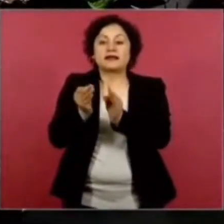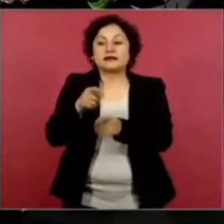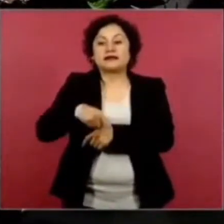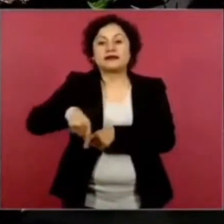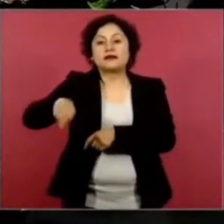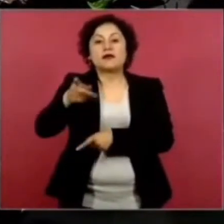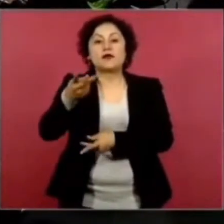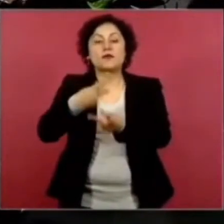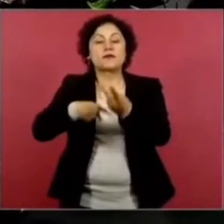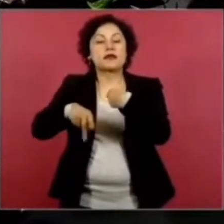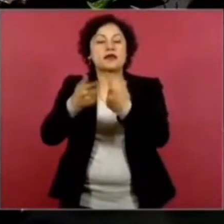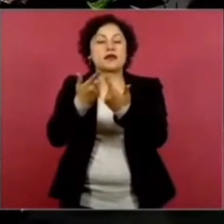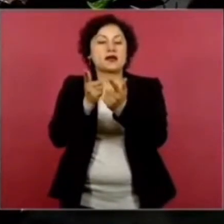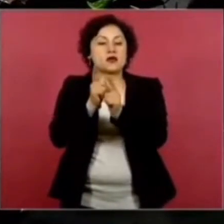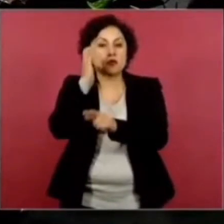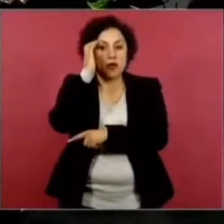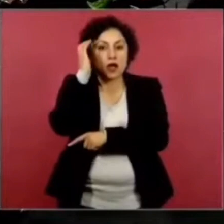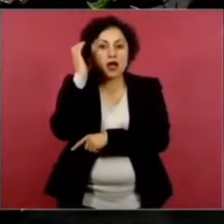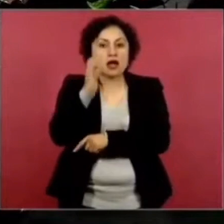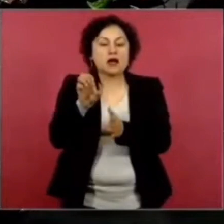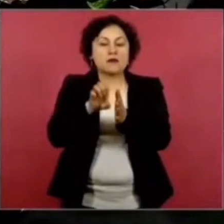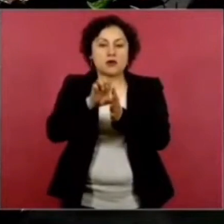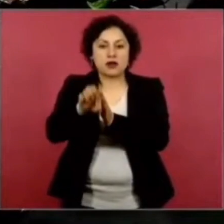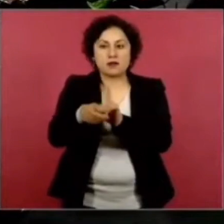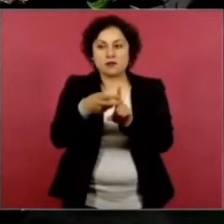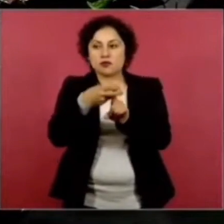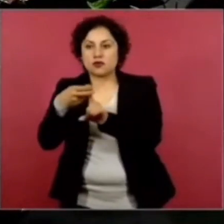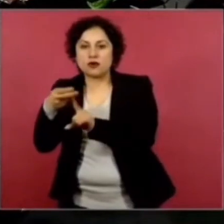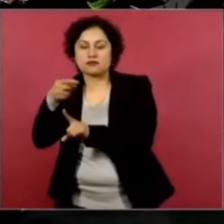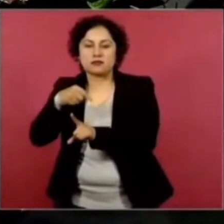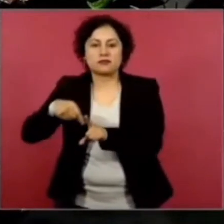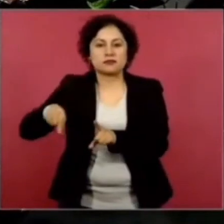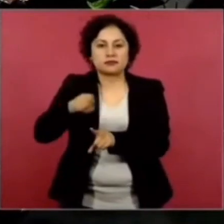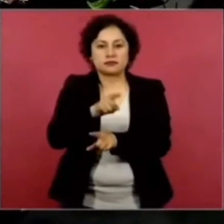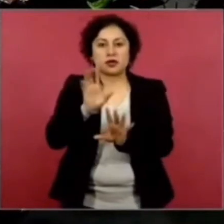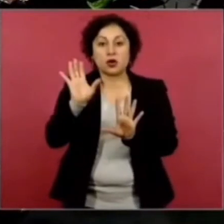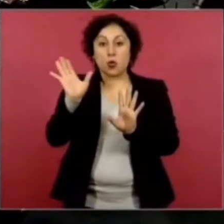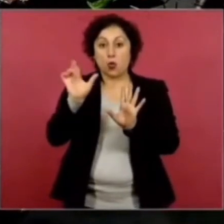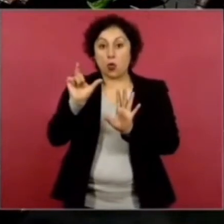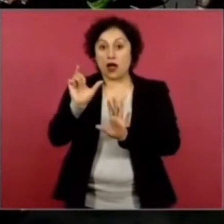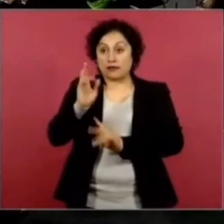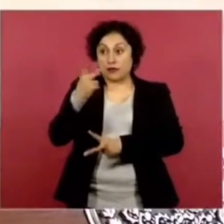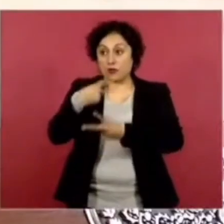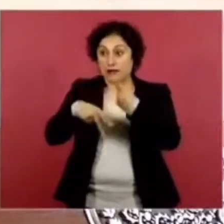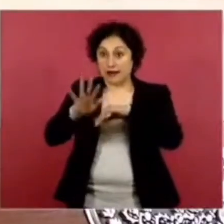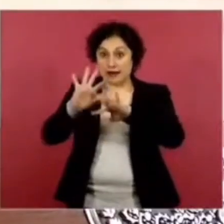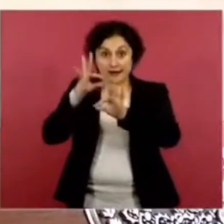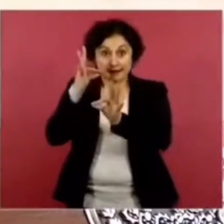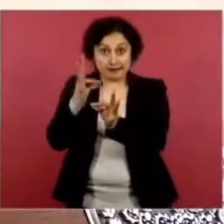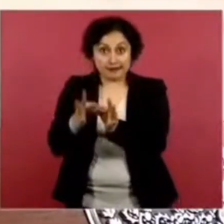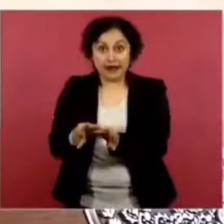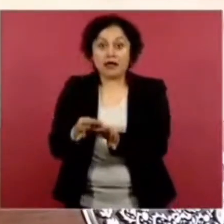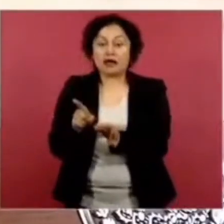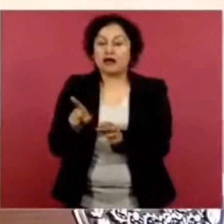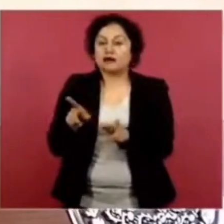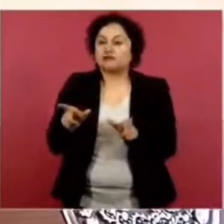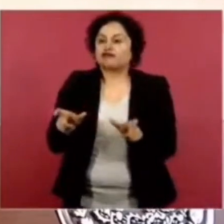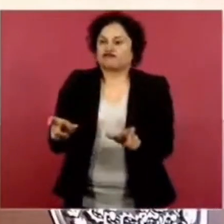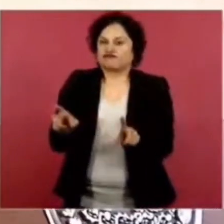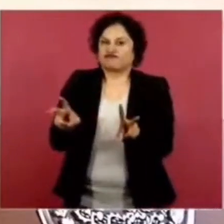los delitos, cobro de piso, secuestro, si van a reforzar ahora que llegue ya todo el desarrollo. Sí, pero no, ahí no tenemos